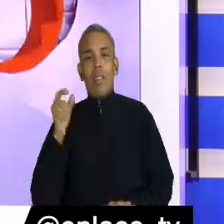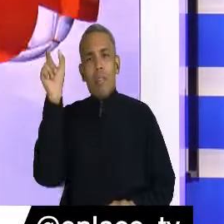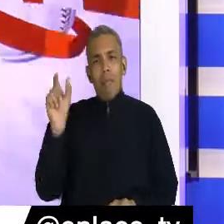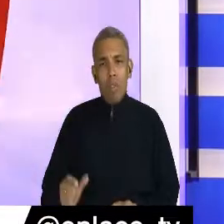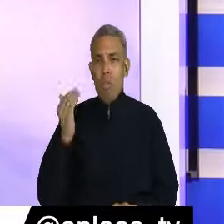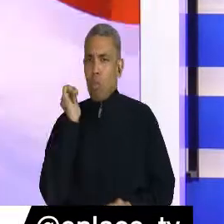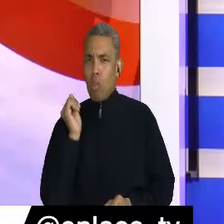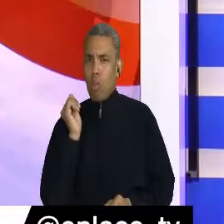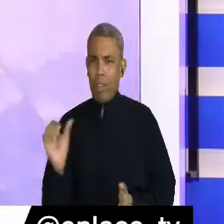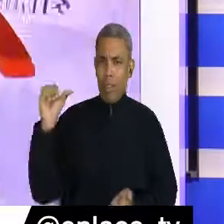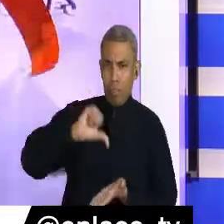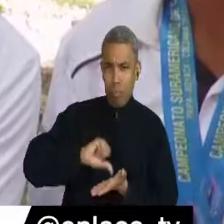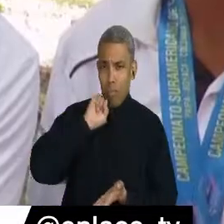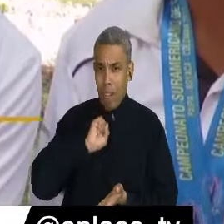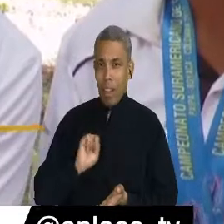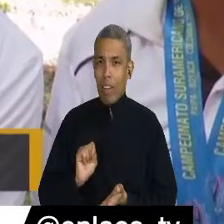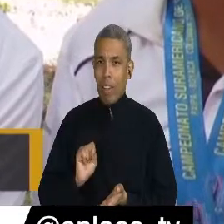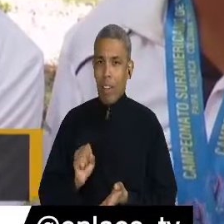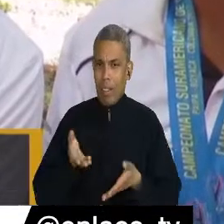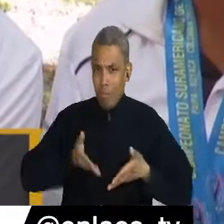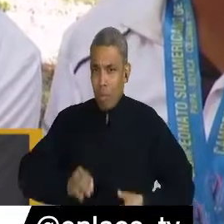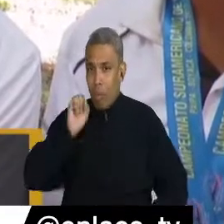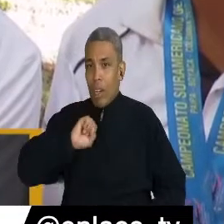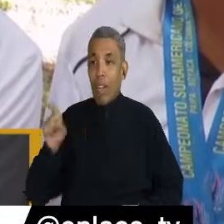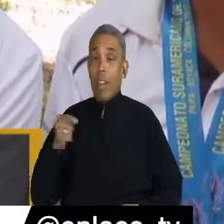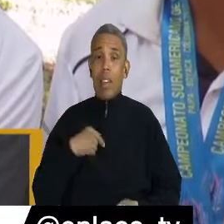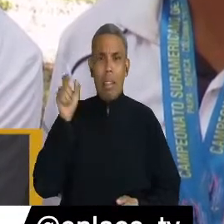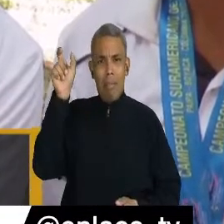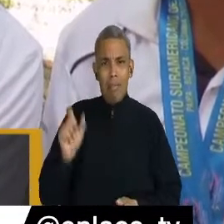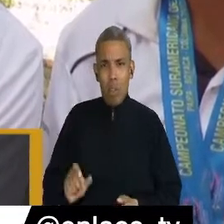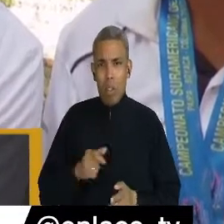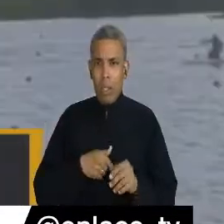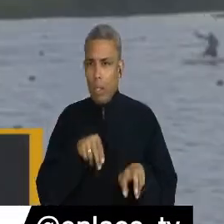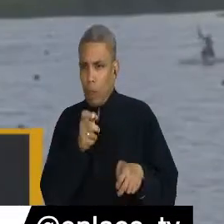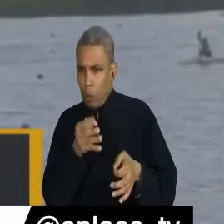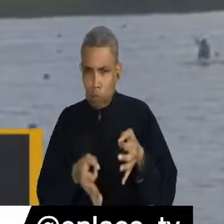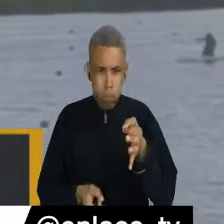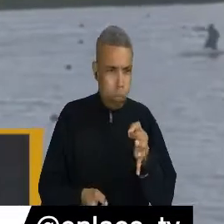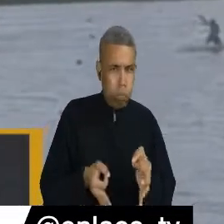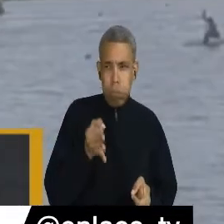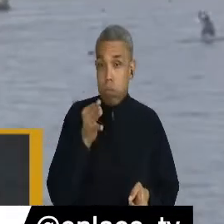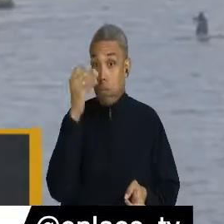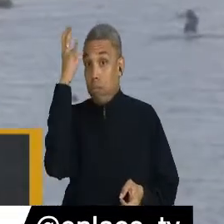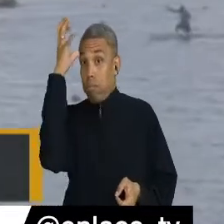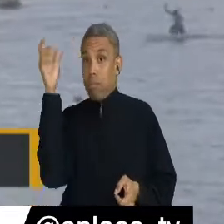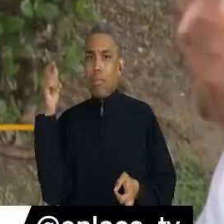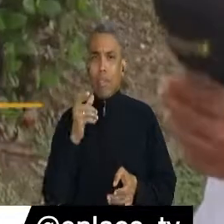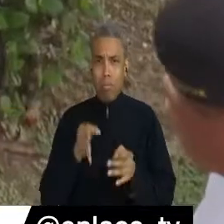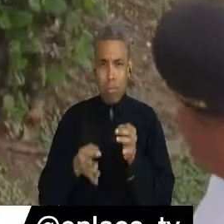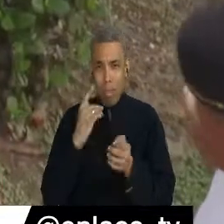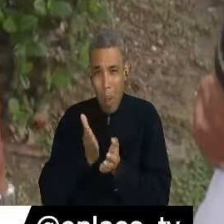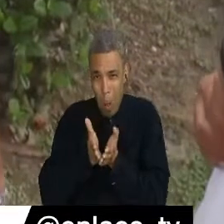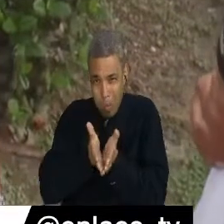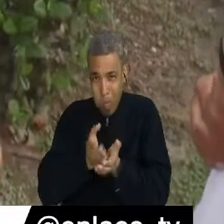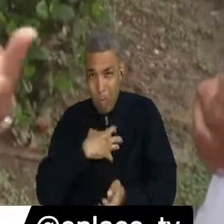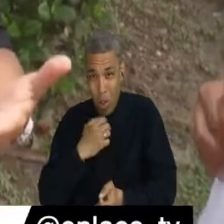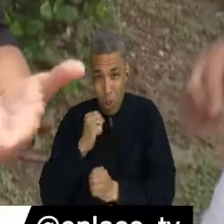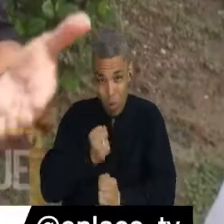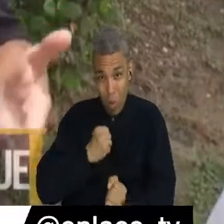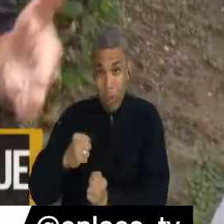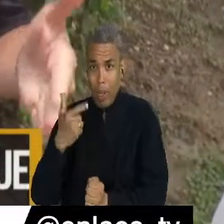torneo internacional. Además de los deportistas destacados en el torneo suramericano de canotaje, una barranqueña brilló con luz propia como